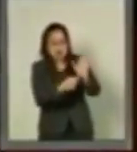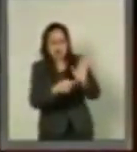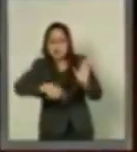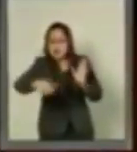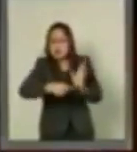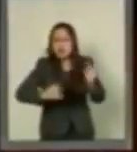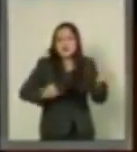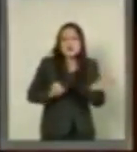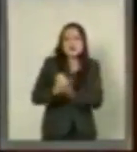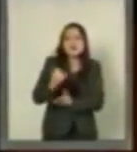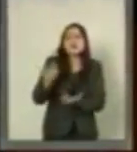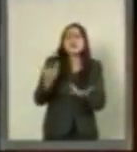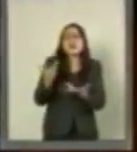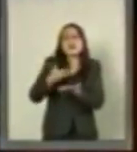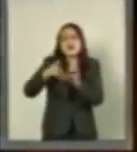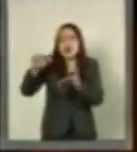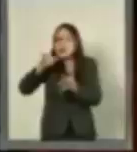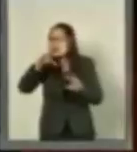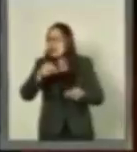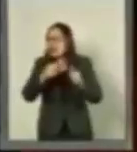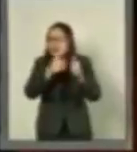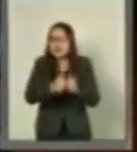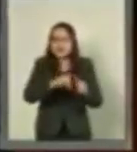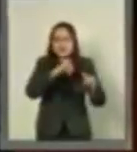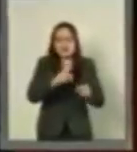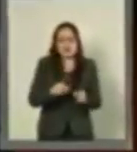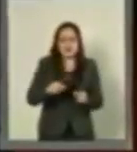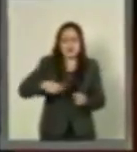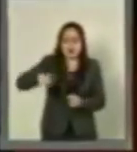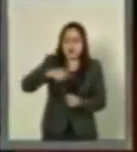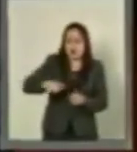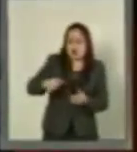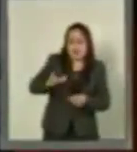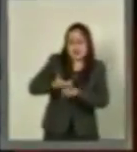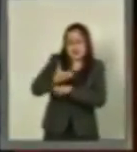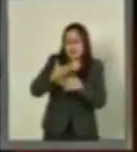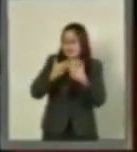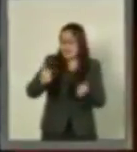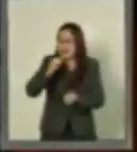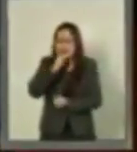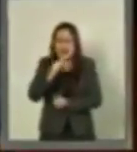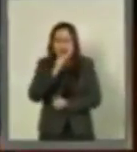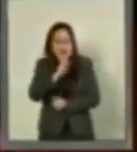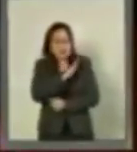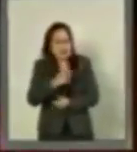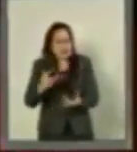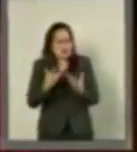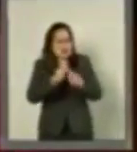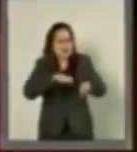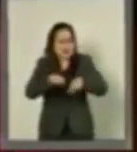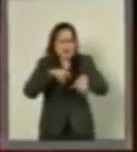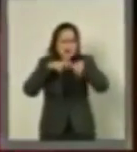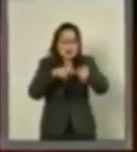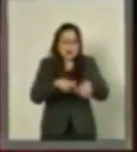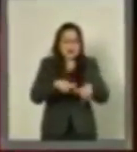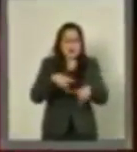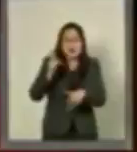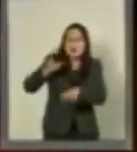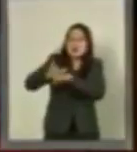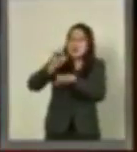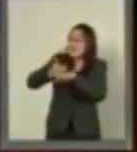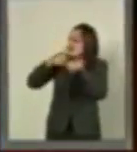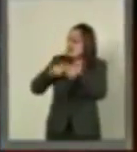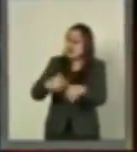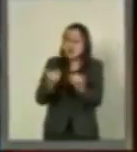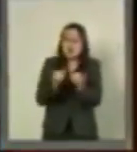está en que los estados de ninguna manera pueden seguir teniendo en operación, como sucede en muchas entidades y en